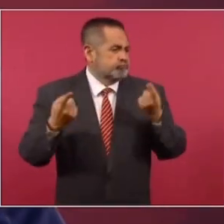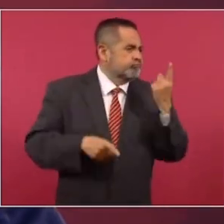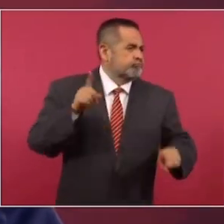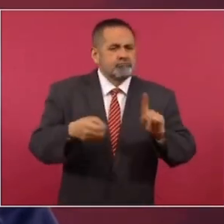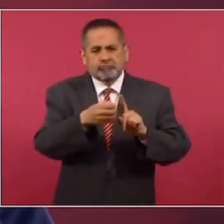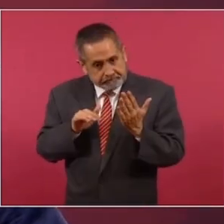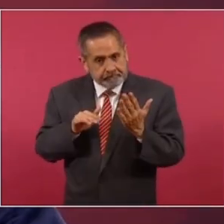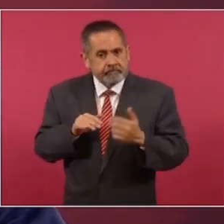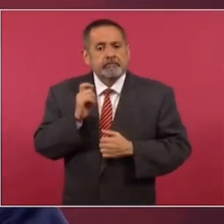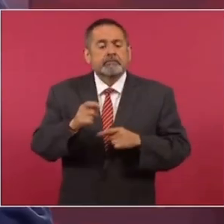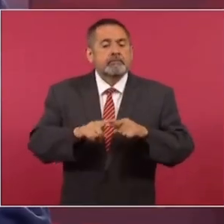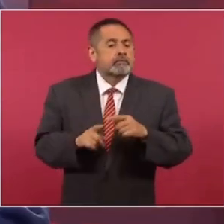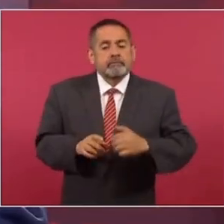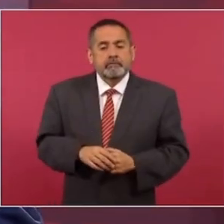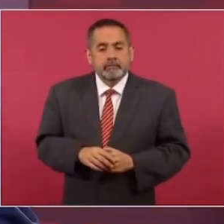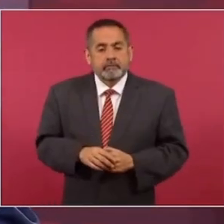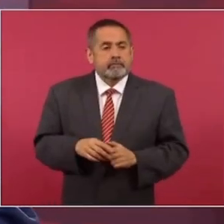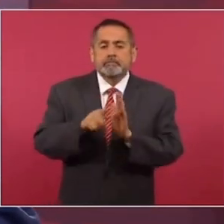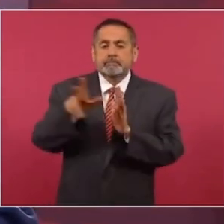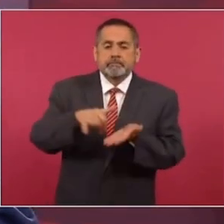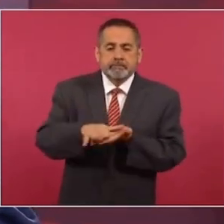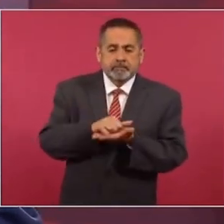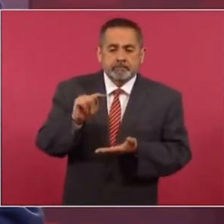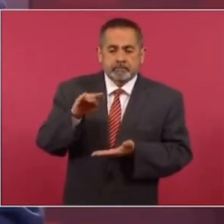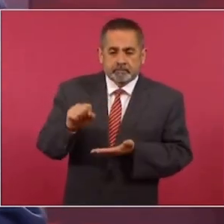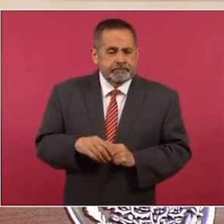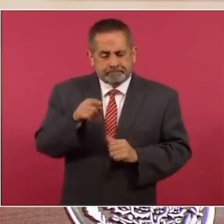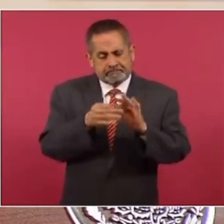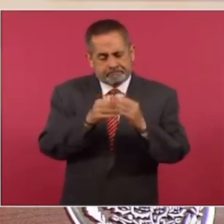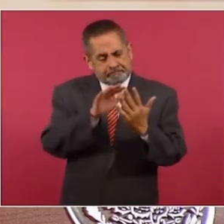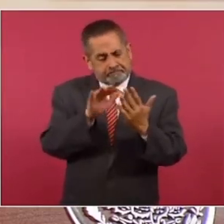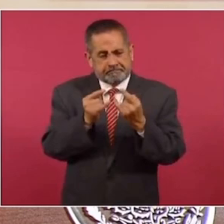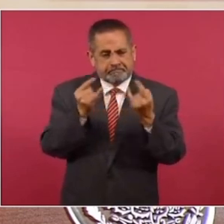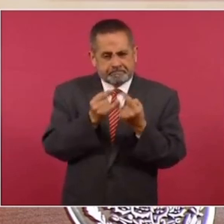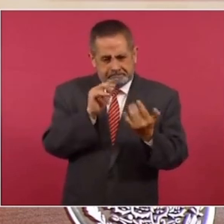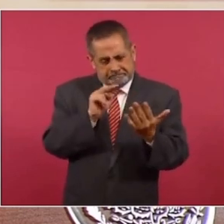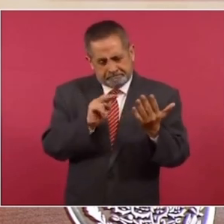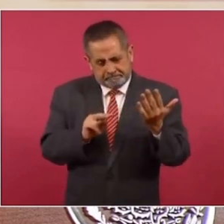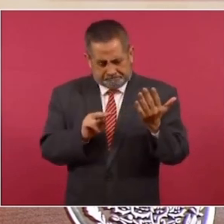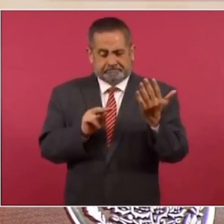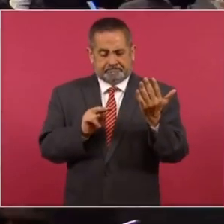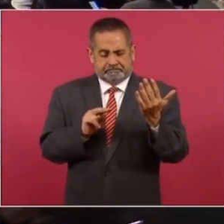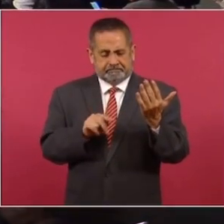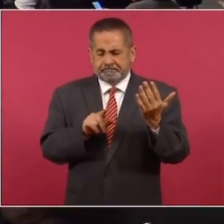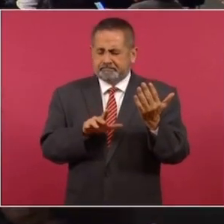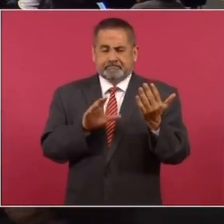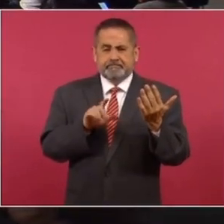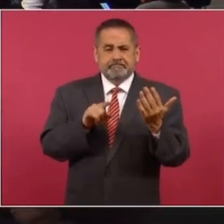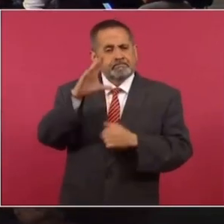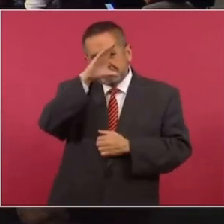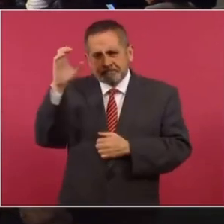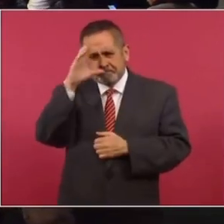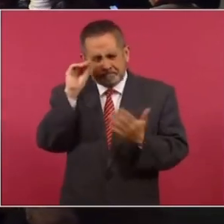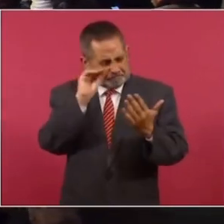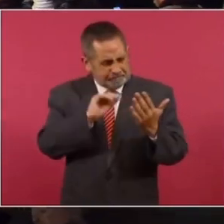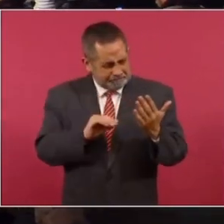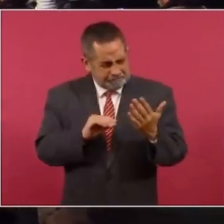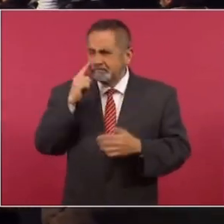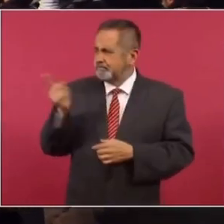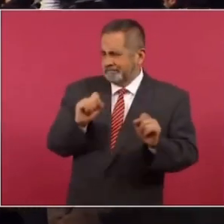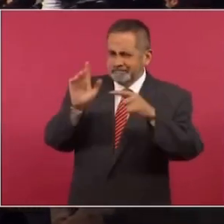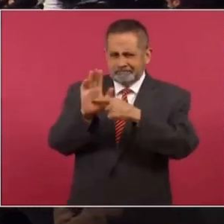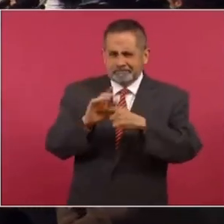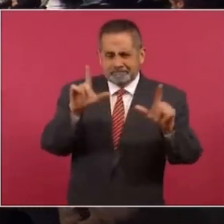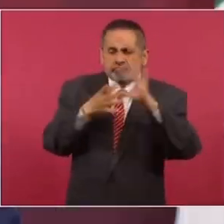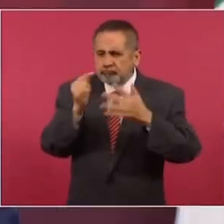Hace 3 días sacó el New York Times un reportaje. Me llamaba la atención las fotos. A ver si puedes poner el